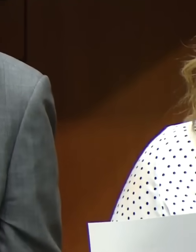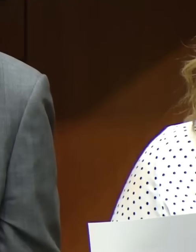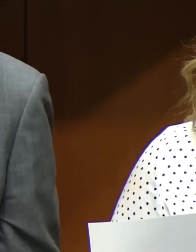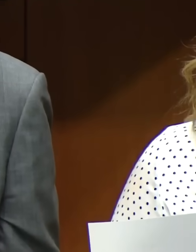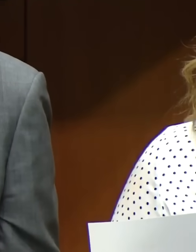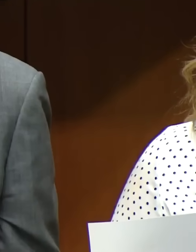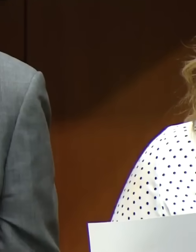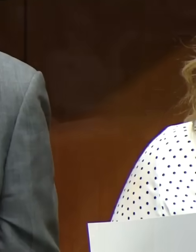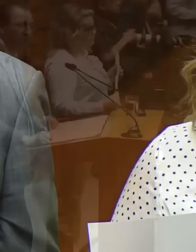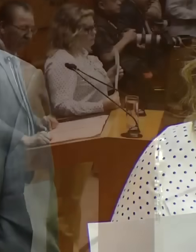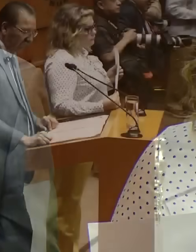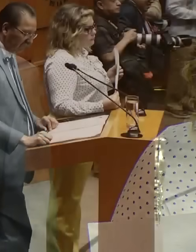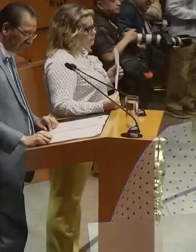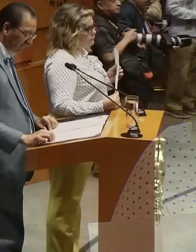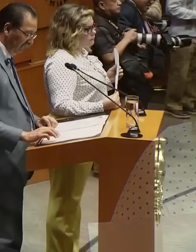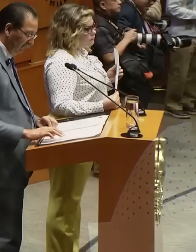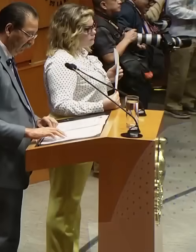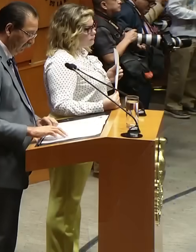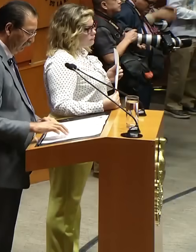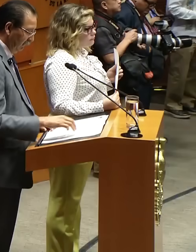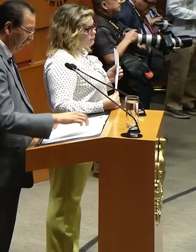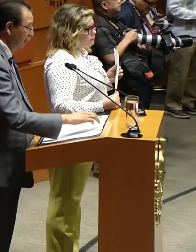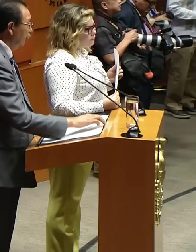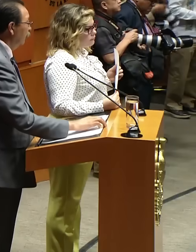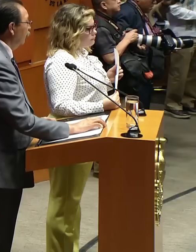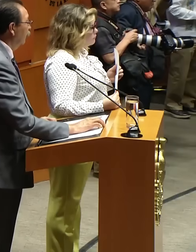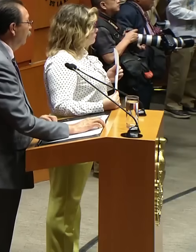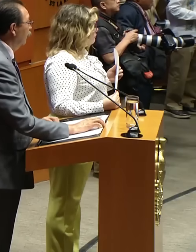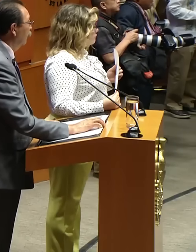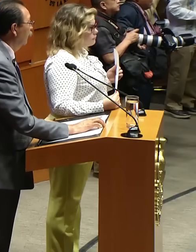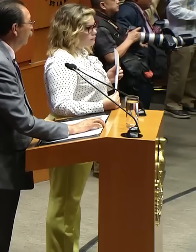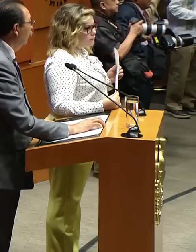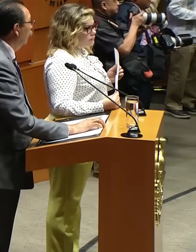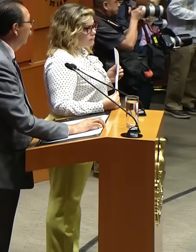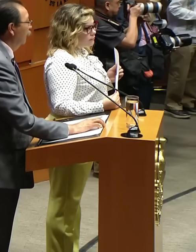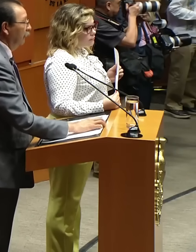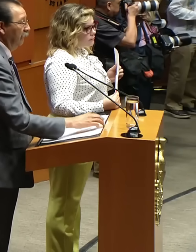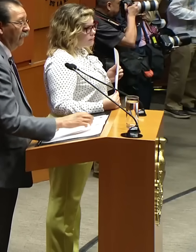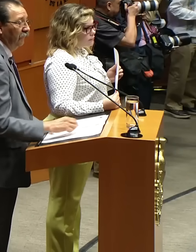presidente. Permítame un segundo, diputado Sandoval. ¿Con qué objeto, senadora Villano?